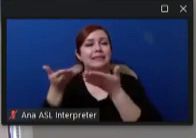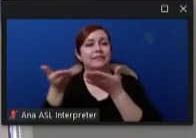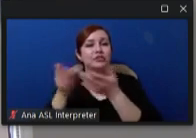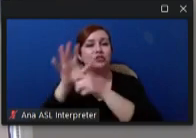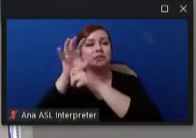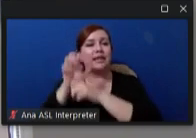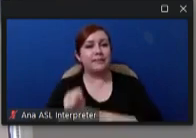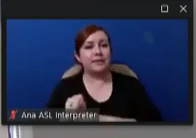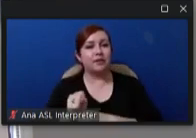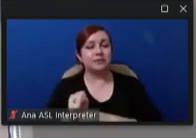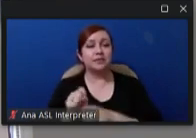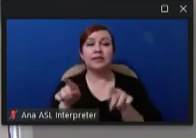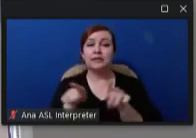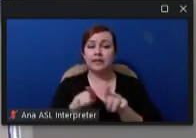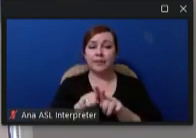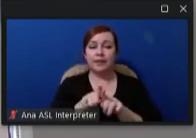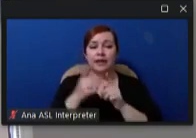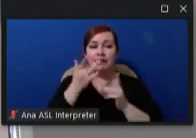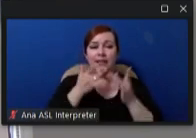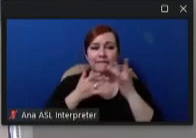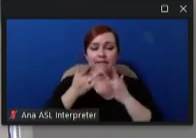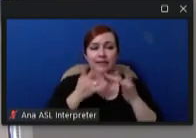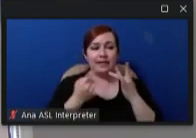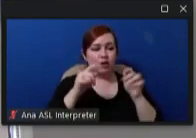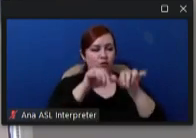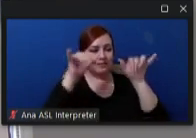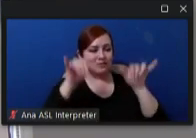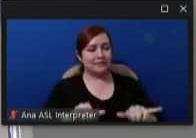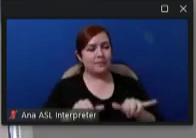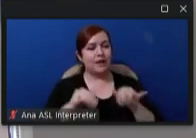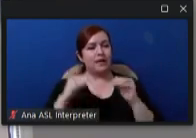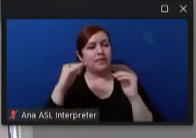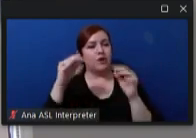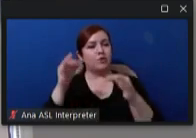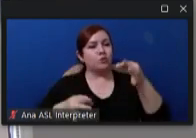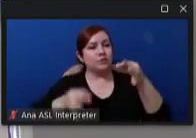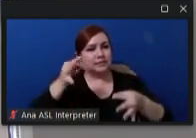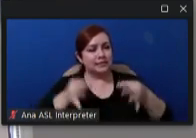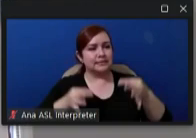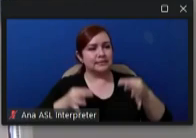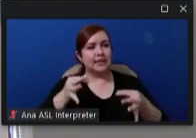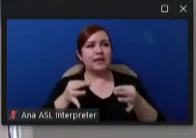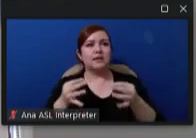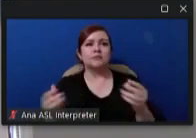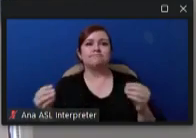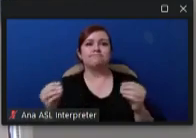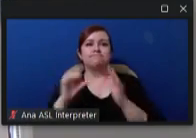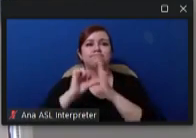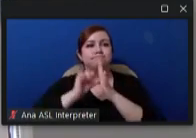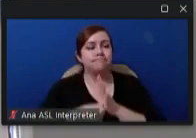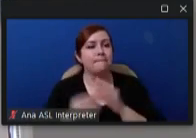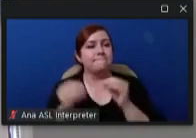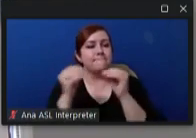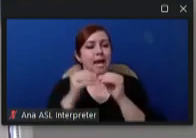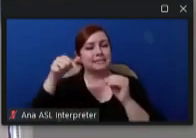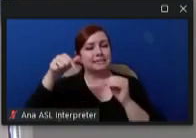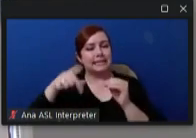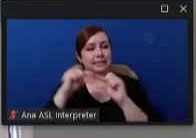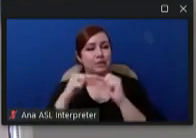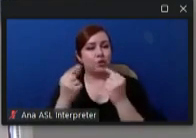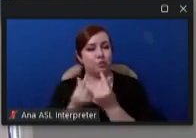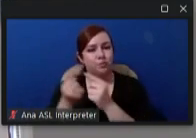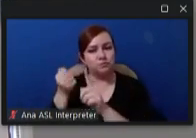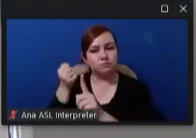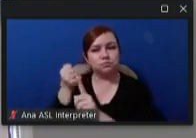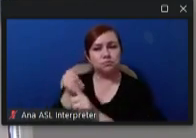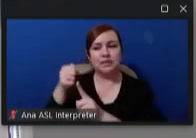Además, la falta de un sistema de justicia efectivo agudiza la vulnerabilidad de este grupo. Es fundamental que estas